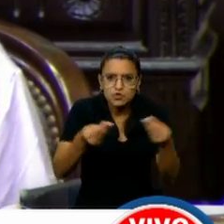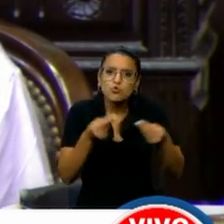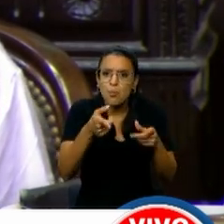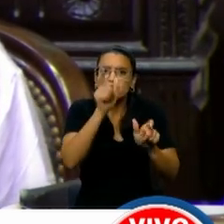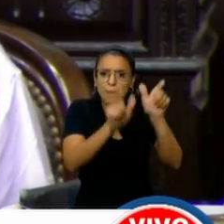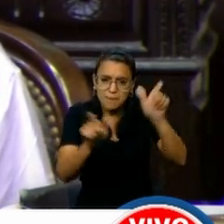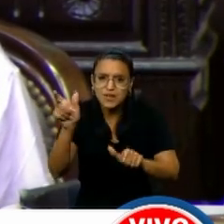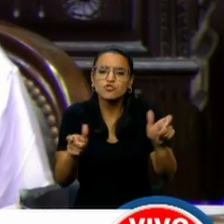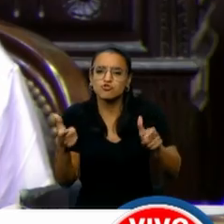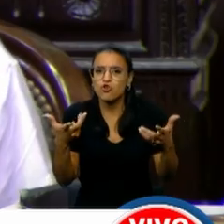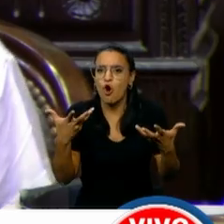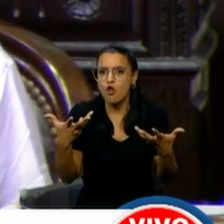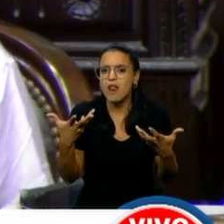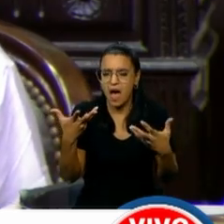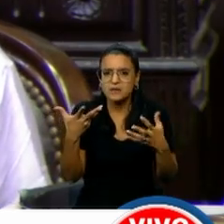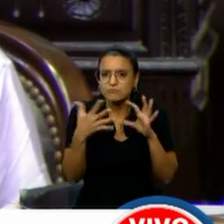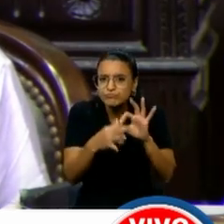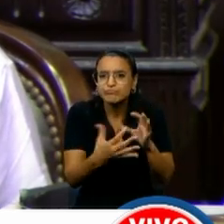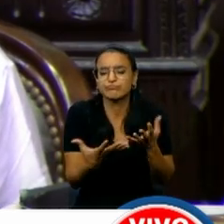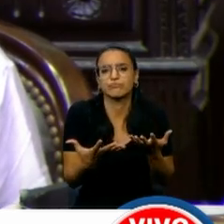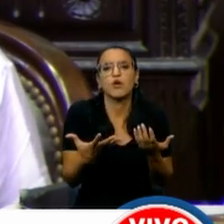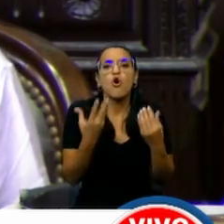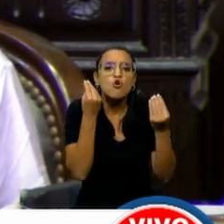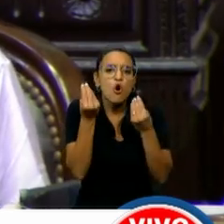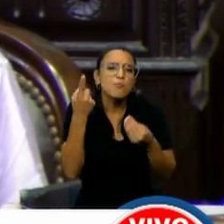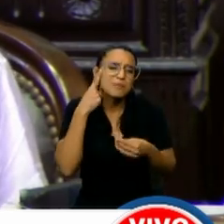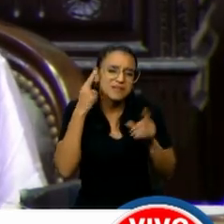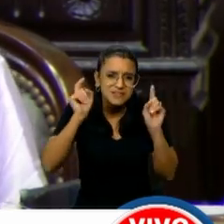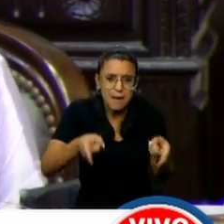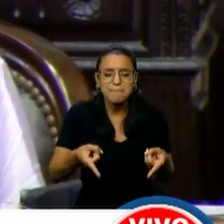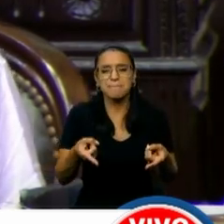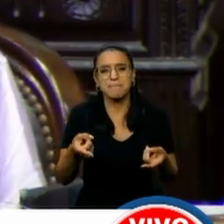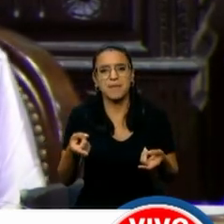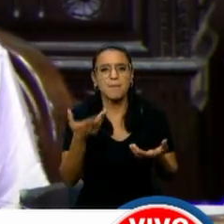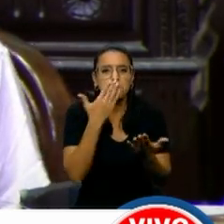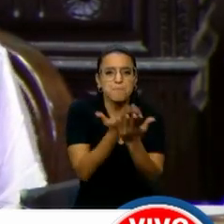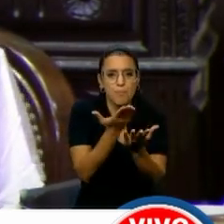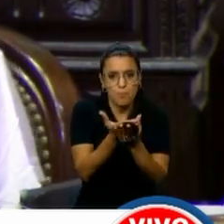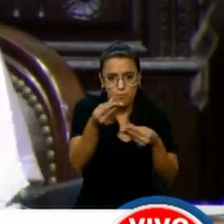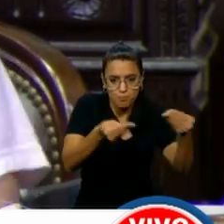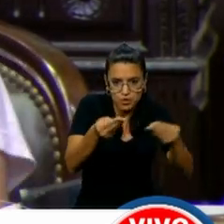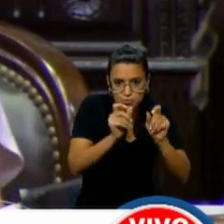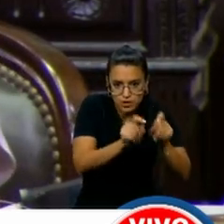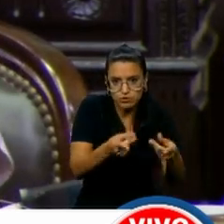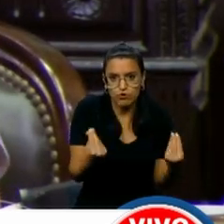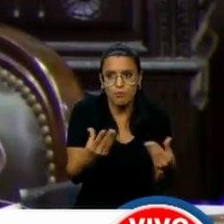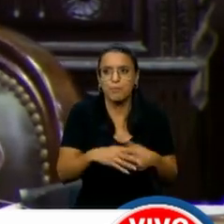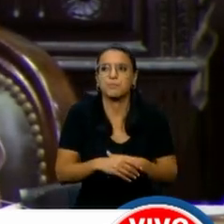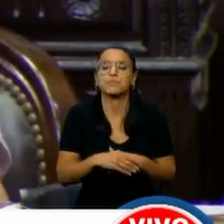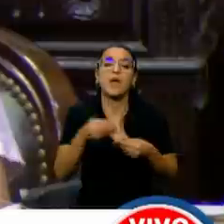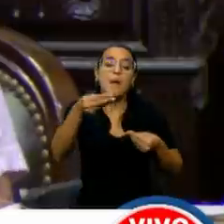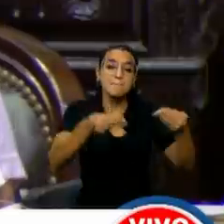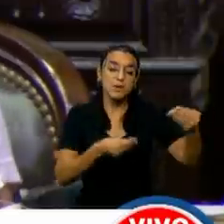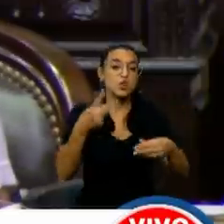en esas vidas permanentemente y qué y cómo pensar también entonces esta propuesta presupuestaria en el